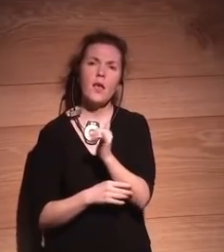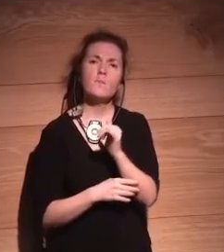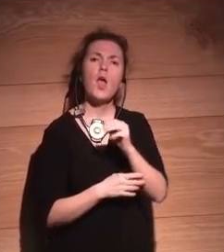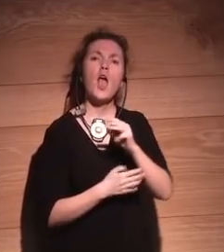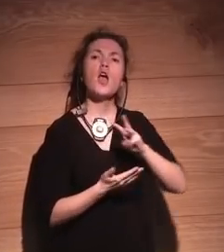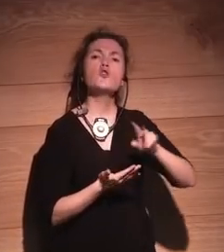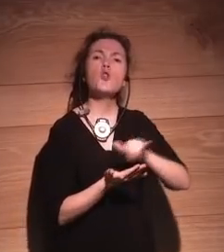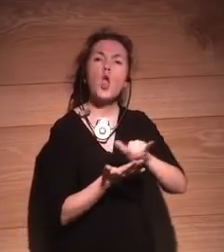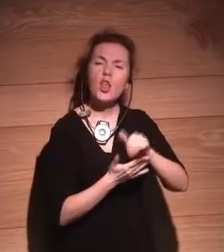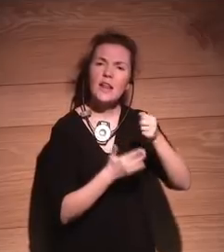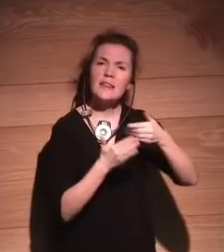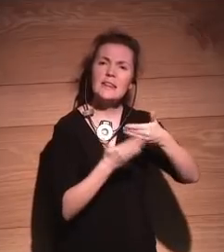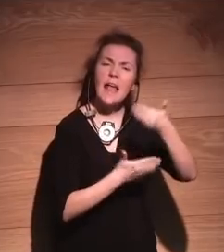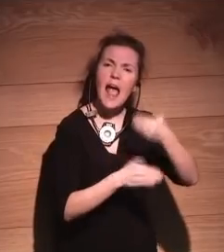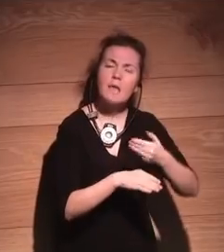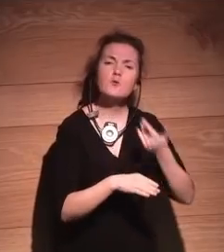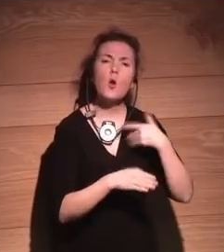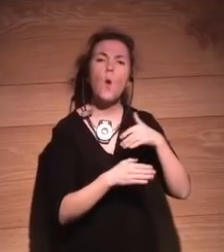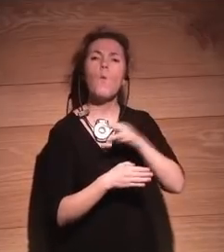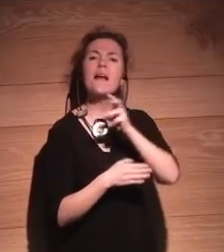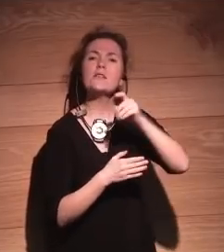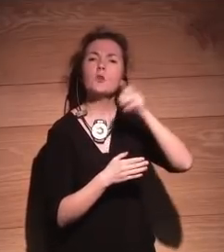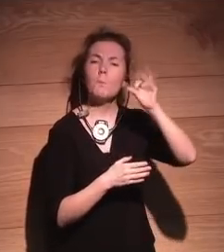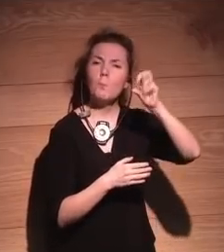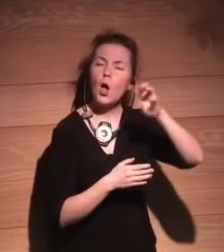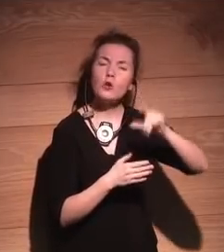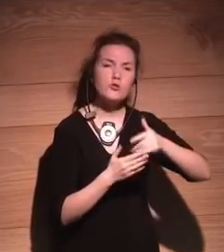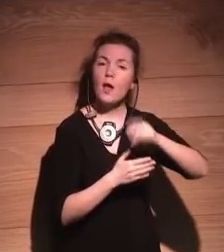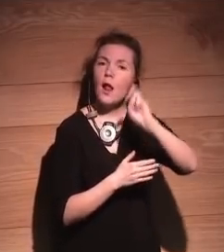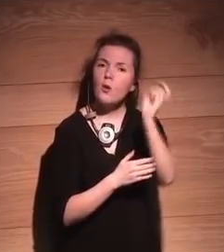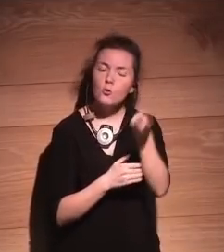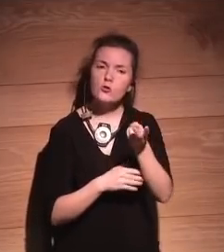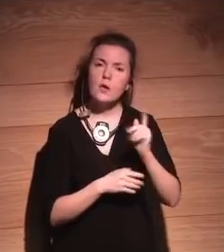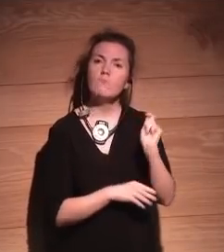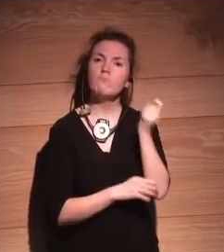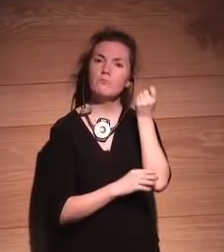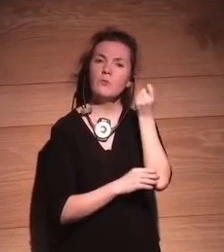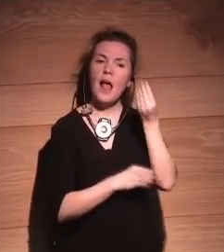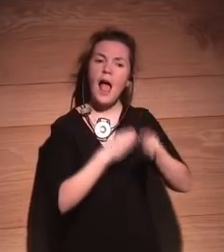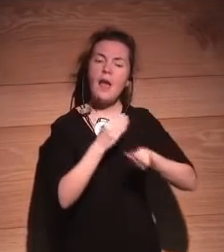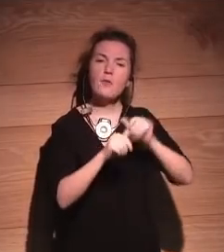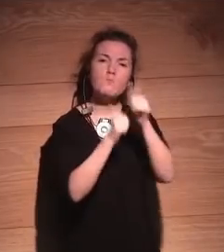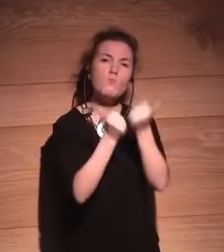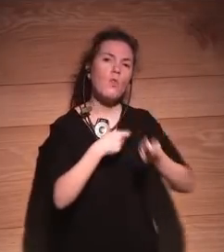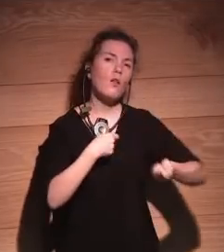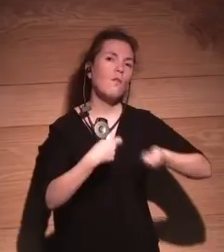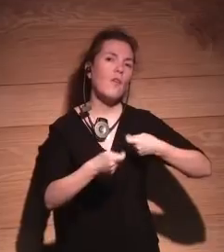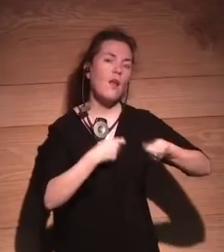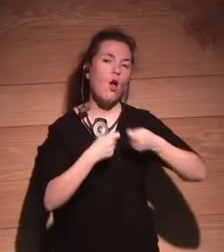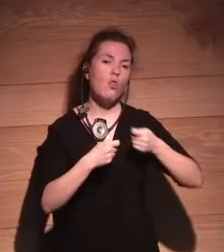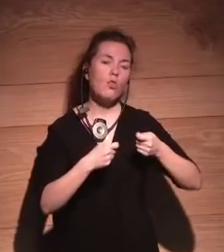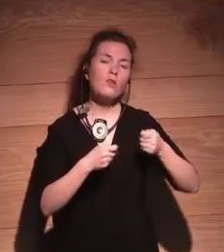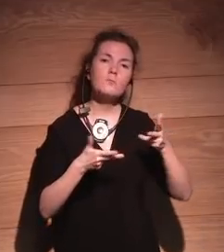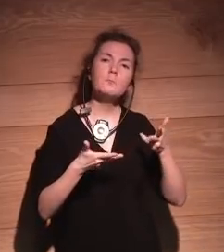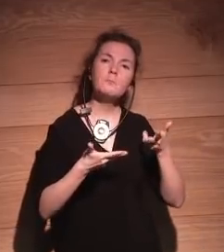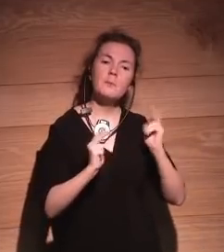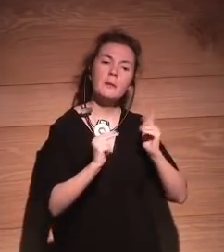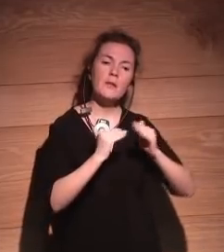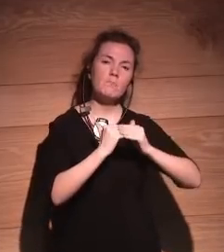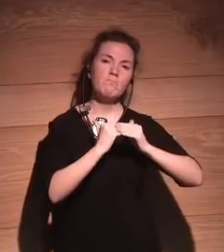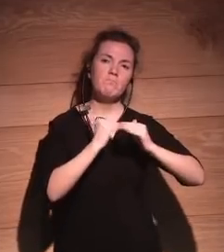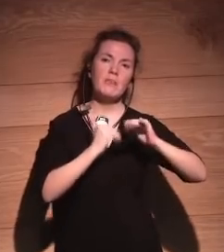York Times, más allá del Washington Post, de medios que han sido capaces de construir un modelo de negocio que les permite